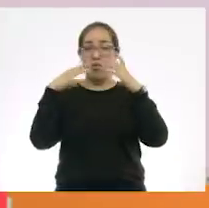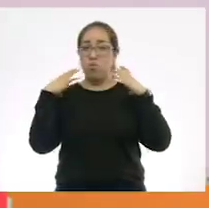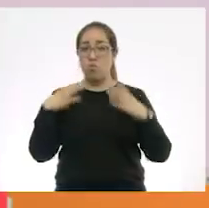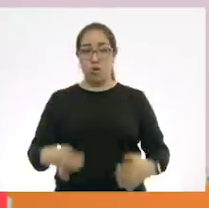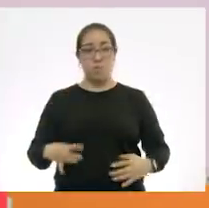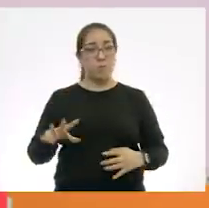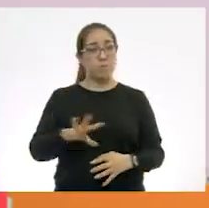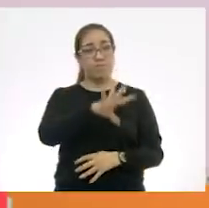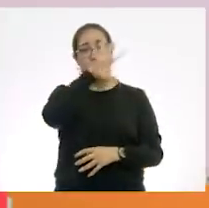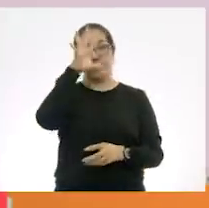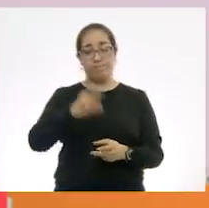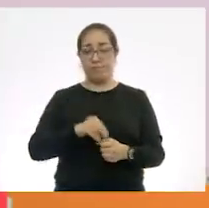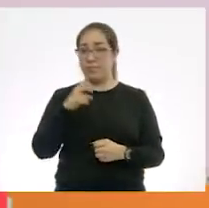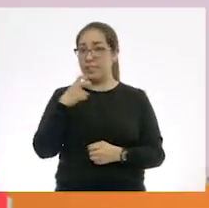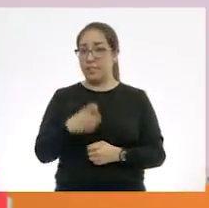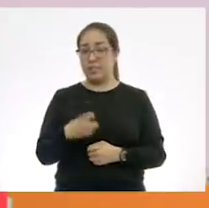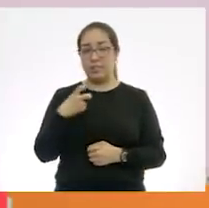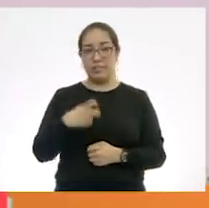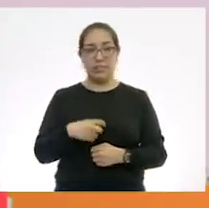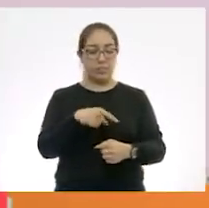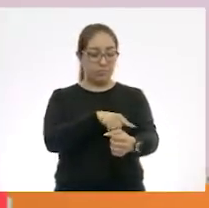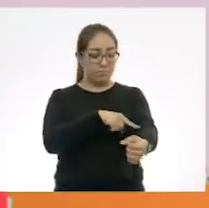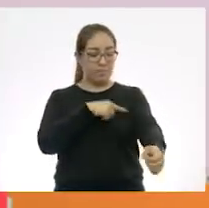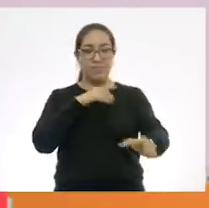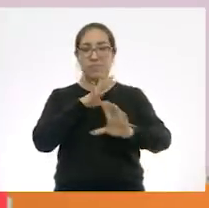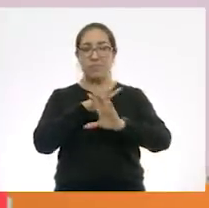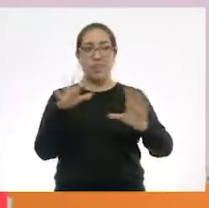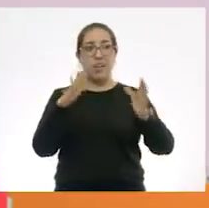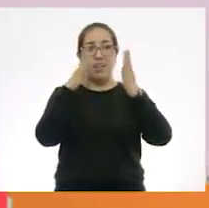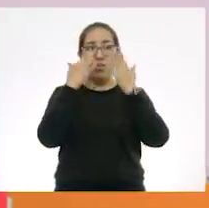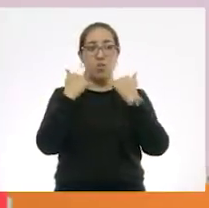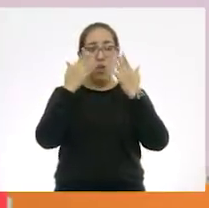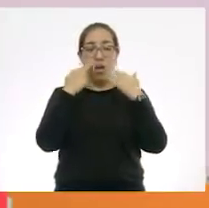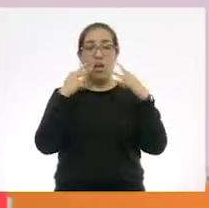venas son las que ya no tienen oxígeno.